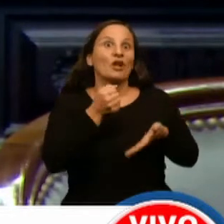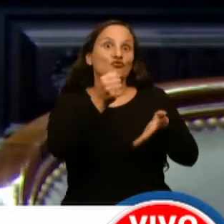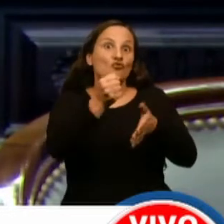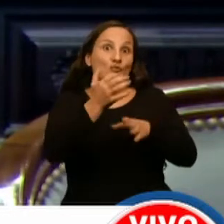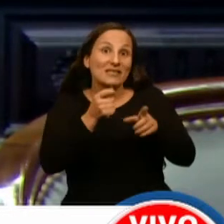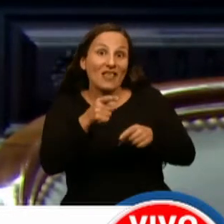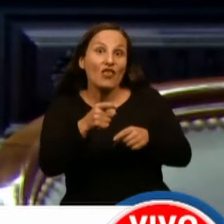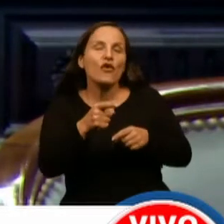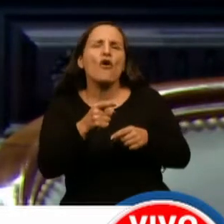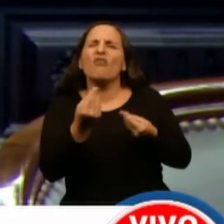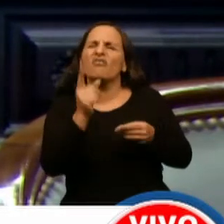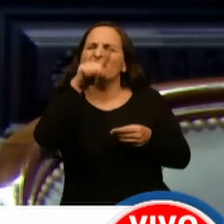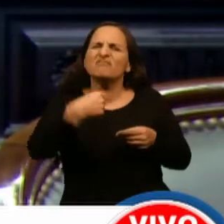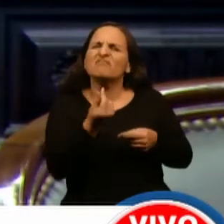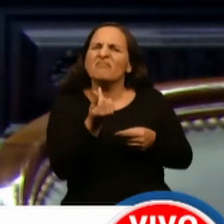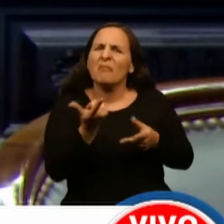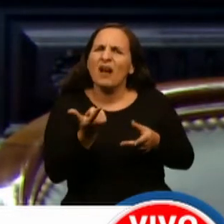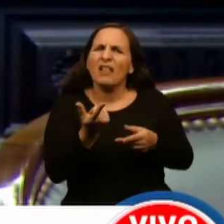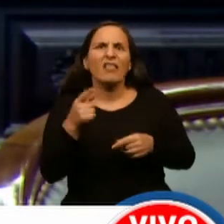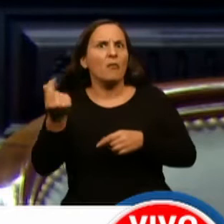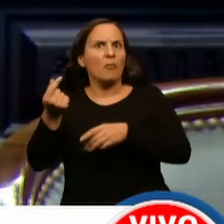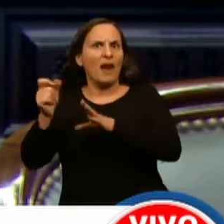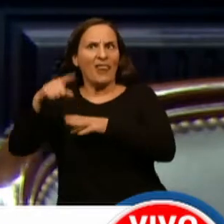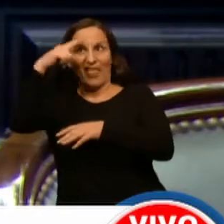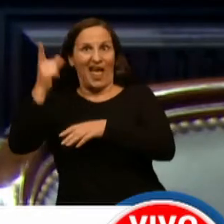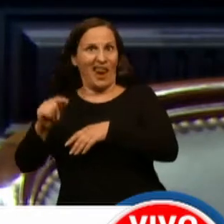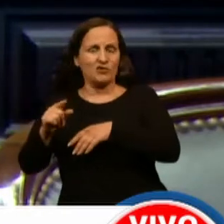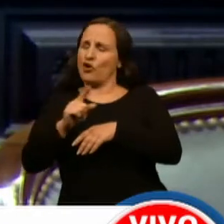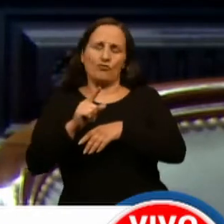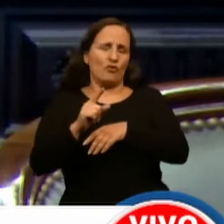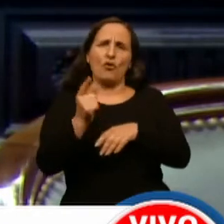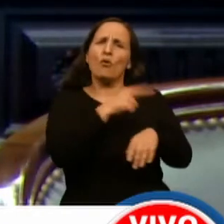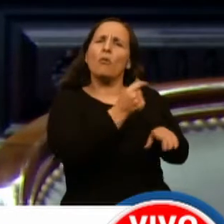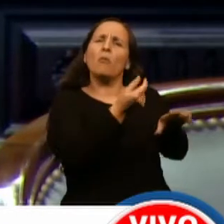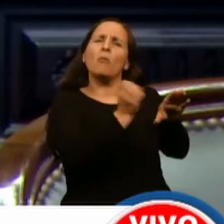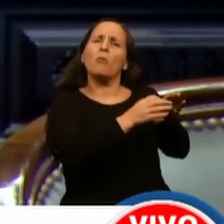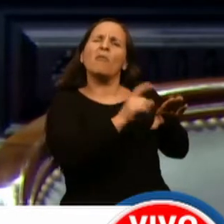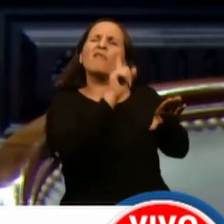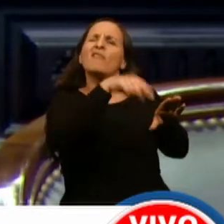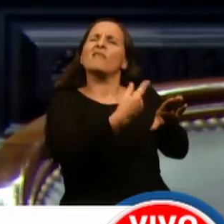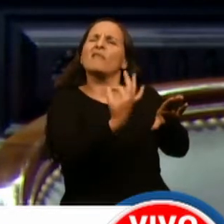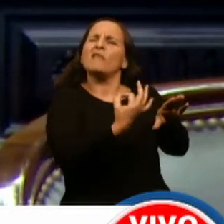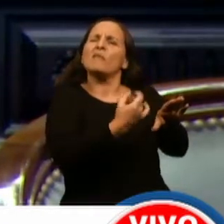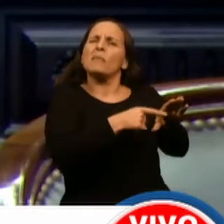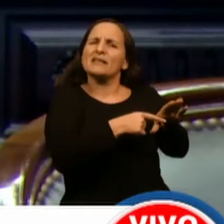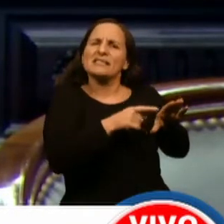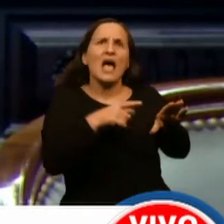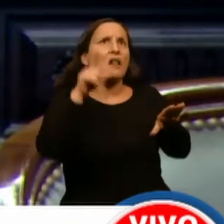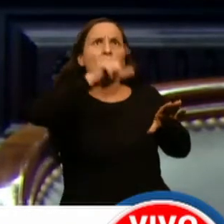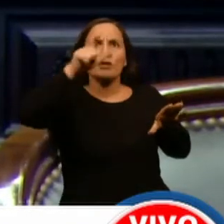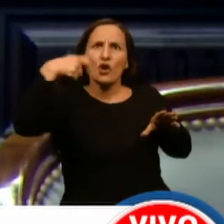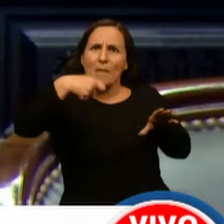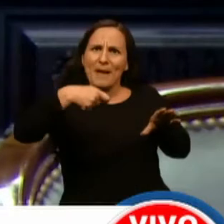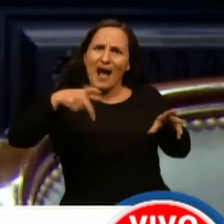además, se financia no por el Tesoro Nacional, sino por un fondo fiduciario que se forma con un cargo que pagan los usuarios de todo el